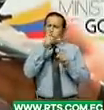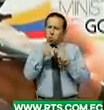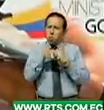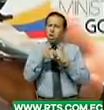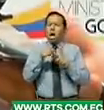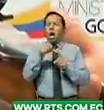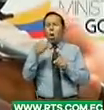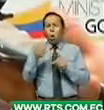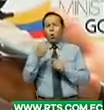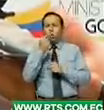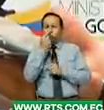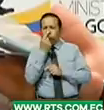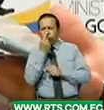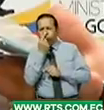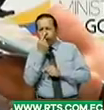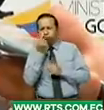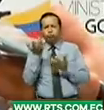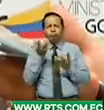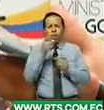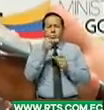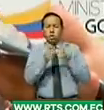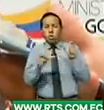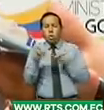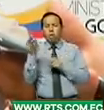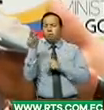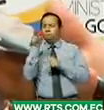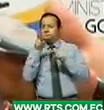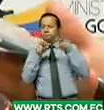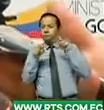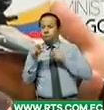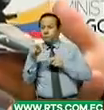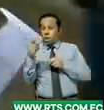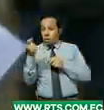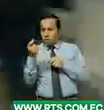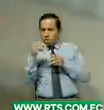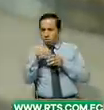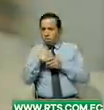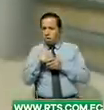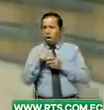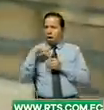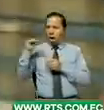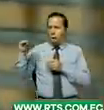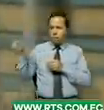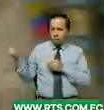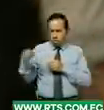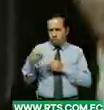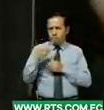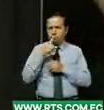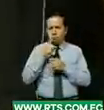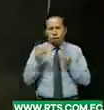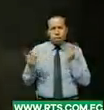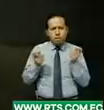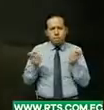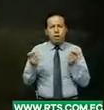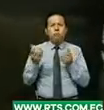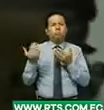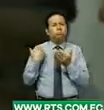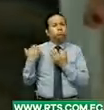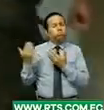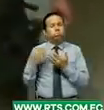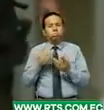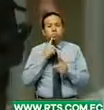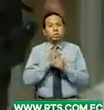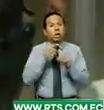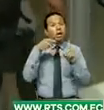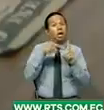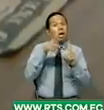estarían organizados y que tienen inteligencia de que con cuánto dinero anda uno, ¿no? Pero el asunto no concluía ahí, pues el sujeto,